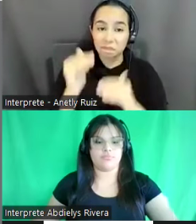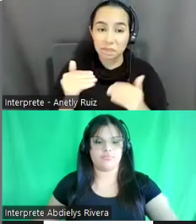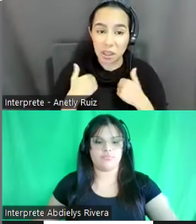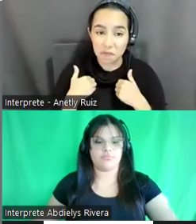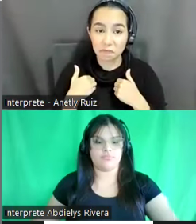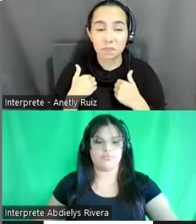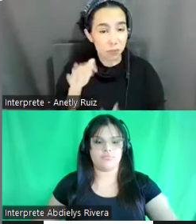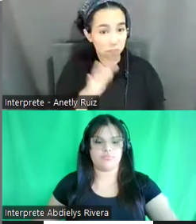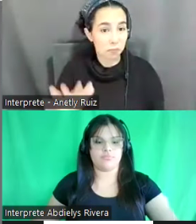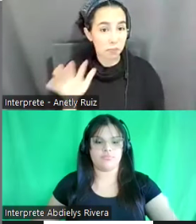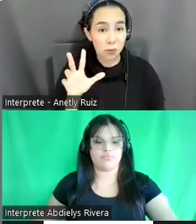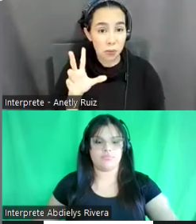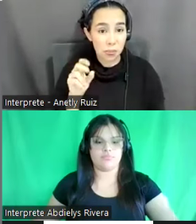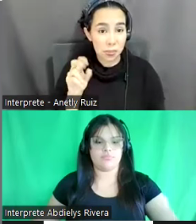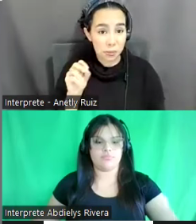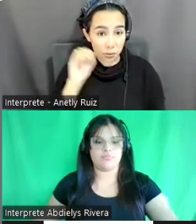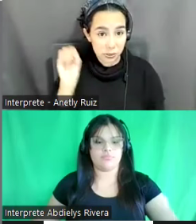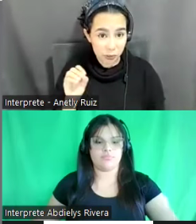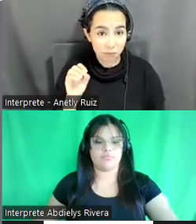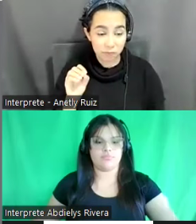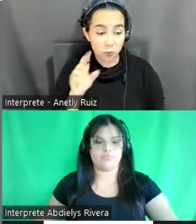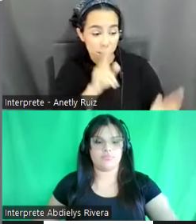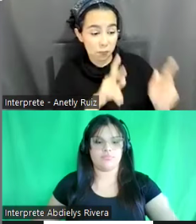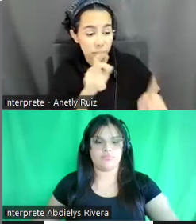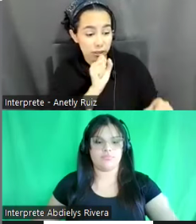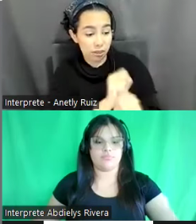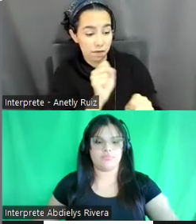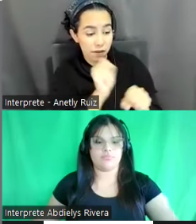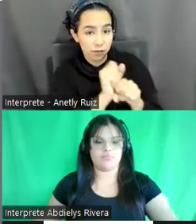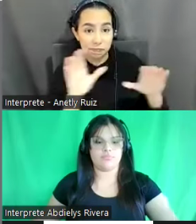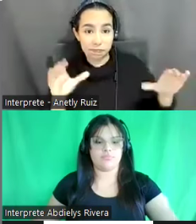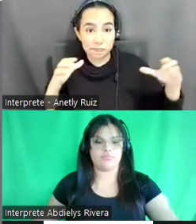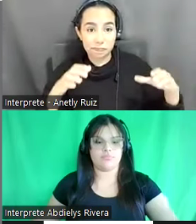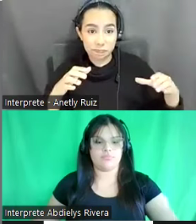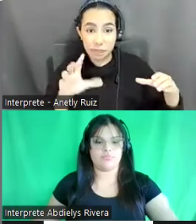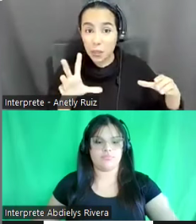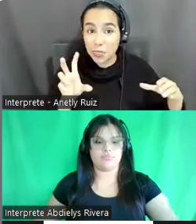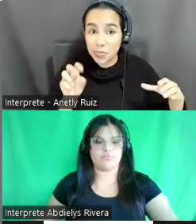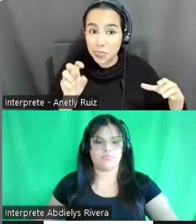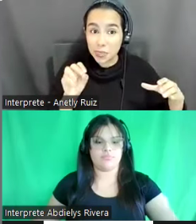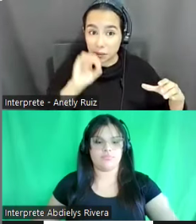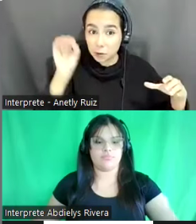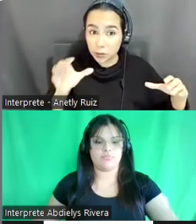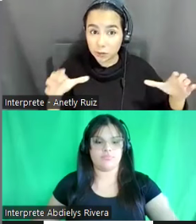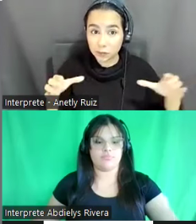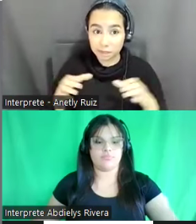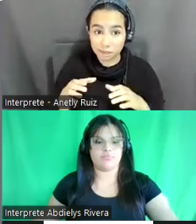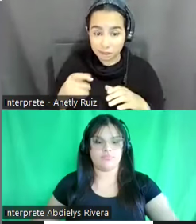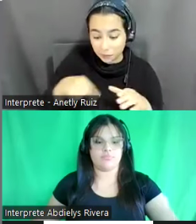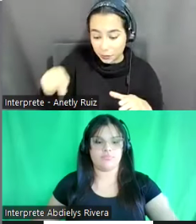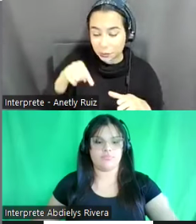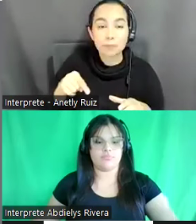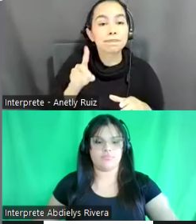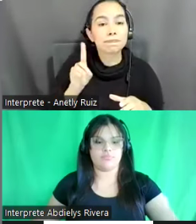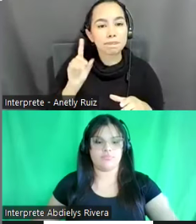30% de la población de Puerto Rico que trabaja tiene alguna, ¿verdad? Tiene alguna discapacidad. Por